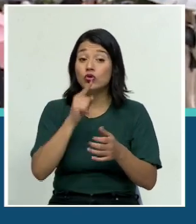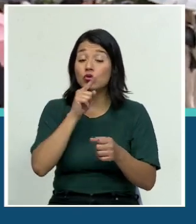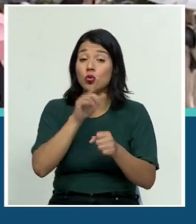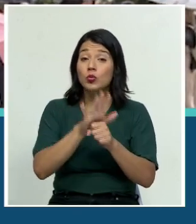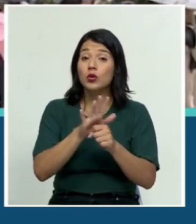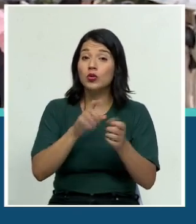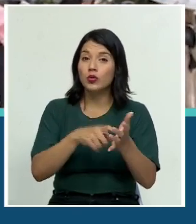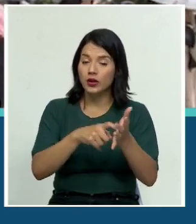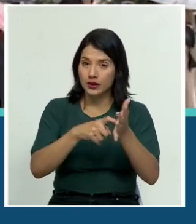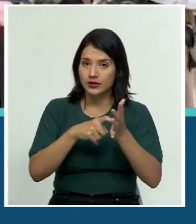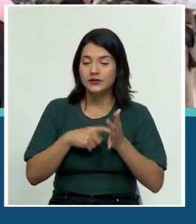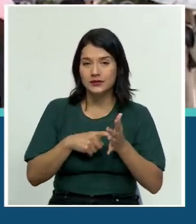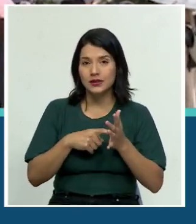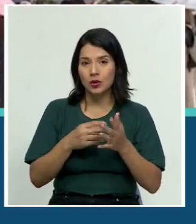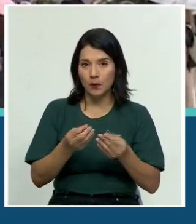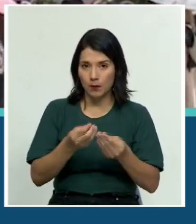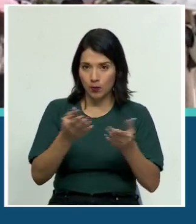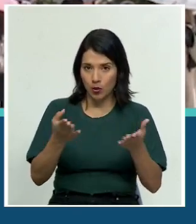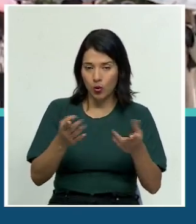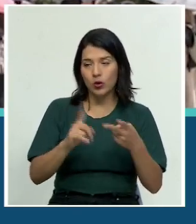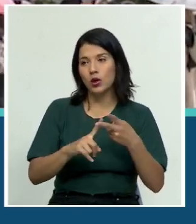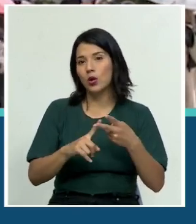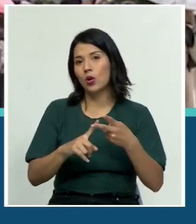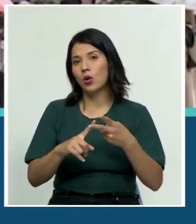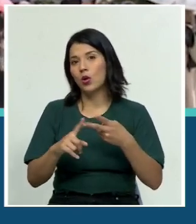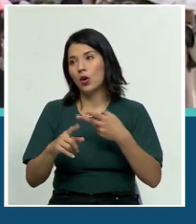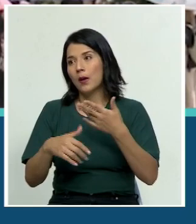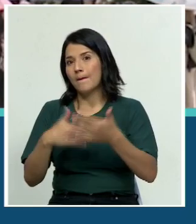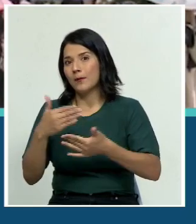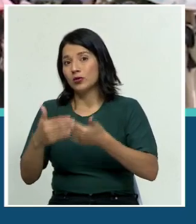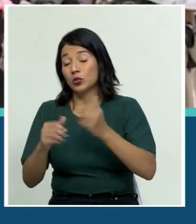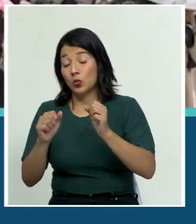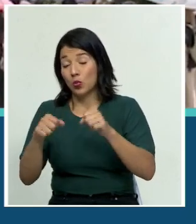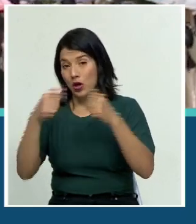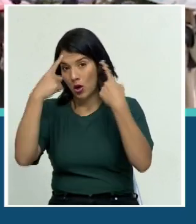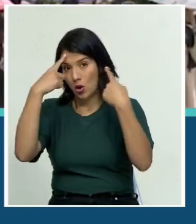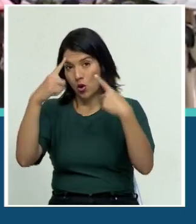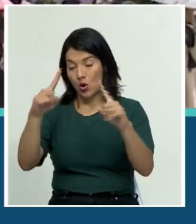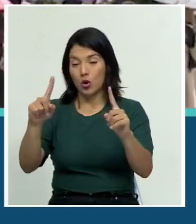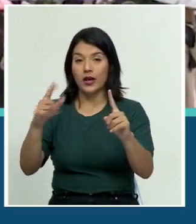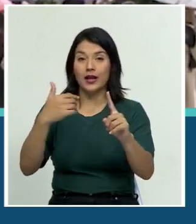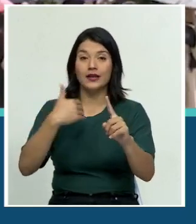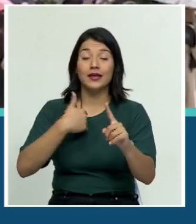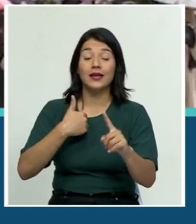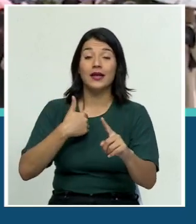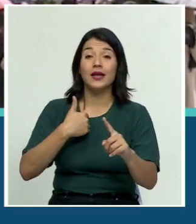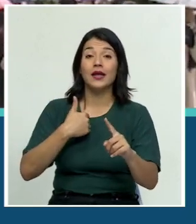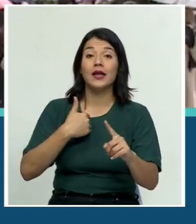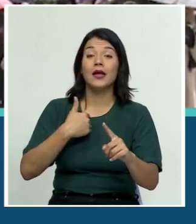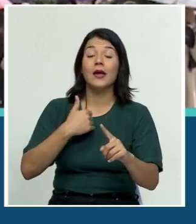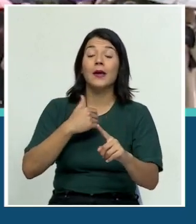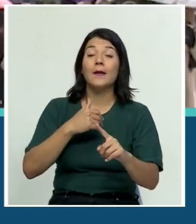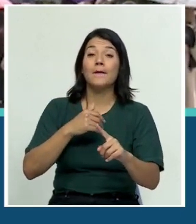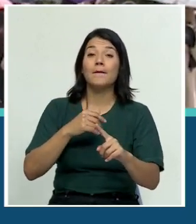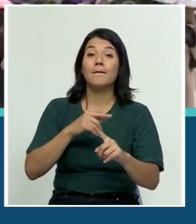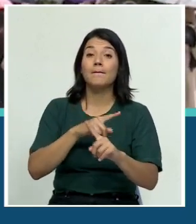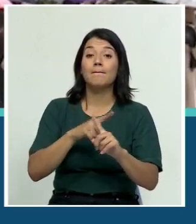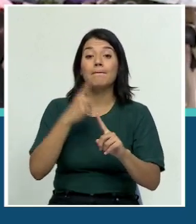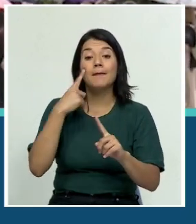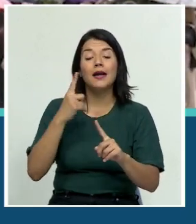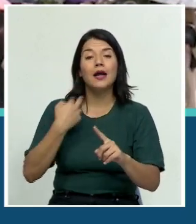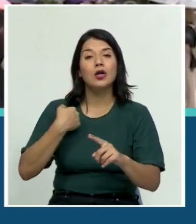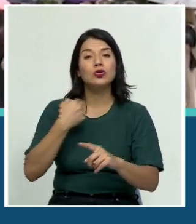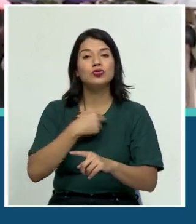requisitos, digámoslo así, público, burocrático, se pueden lograr conseguir, por más que para nosotros signifique una